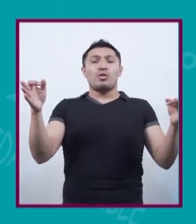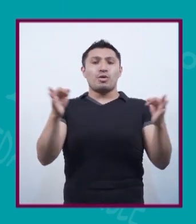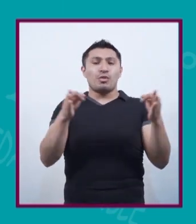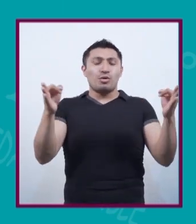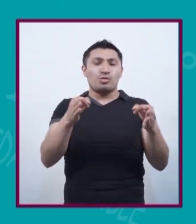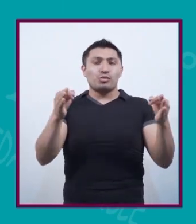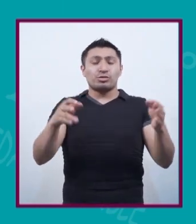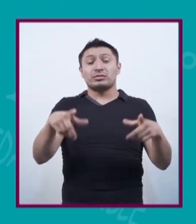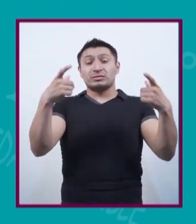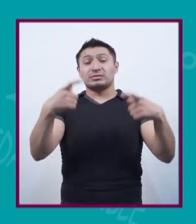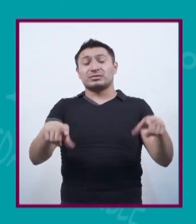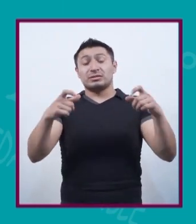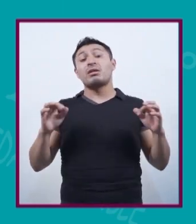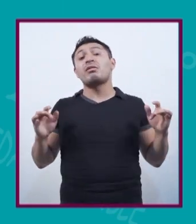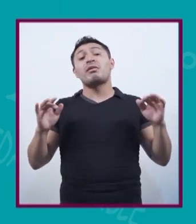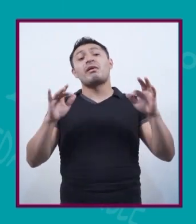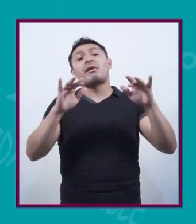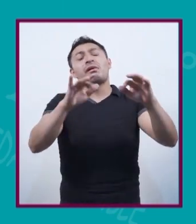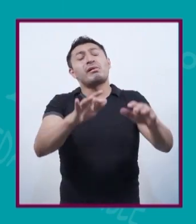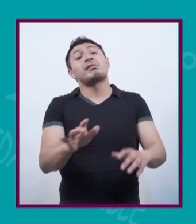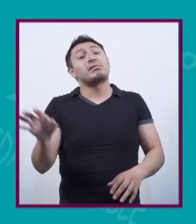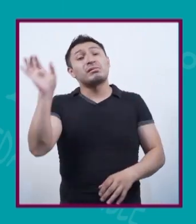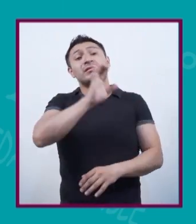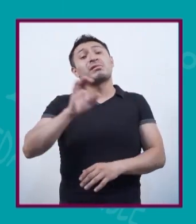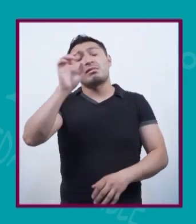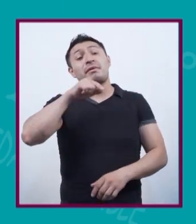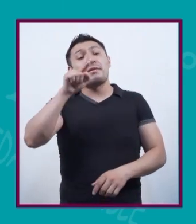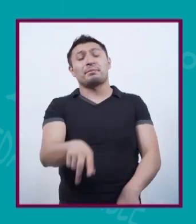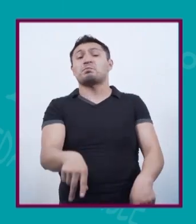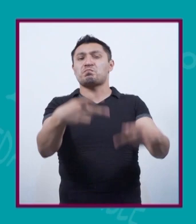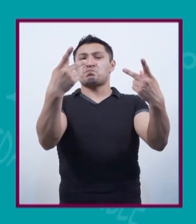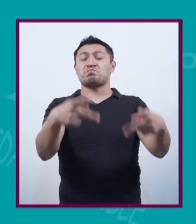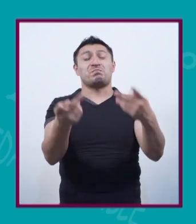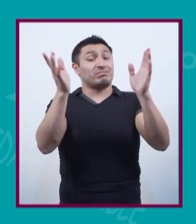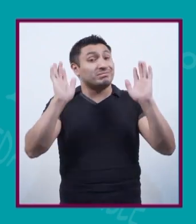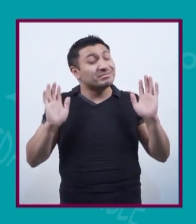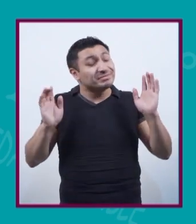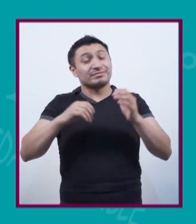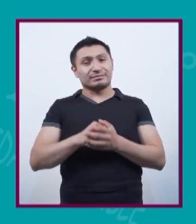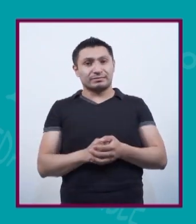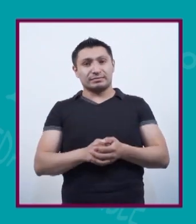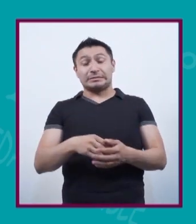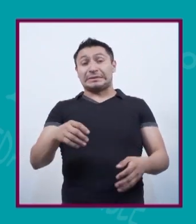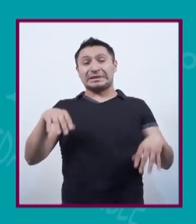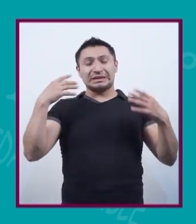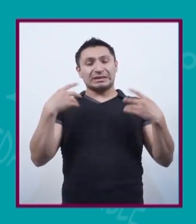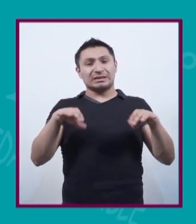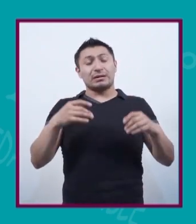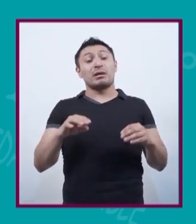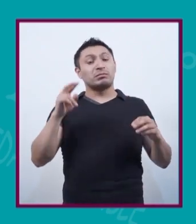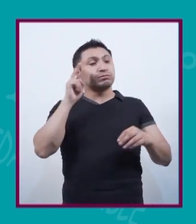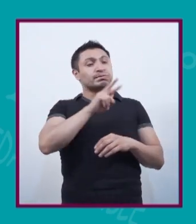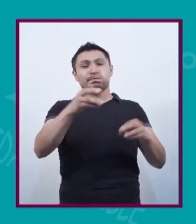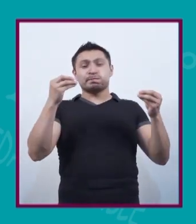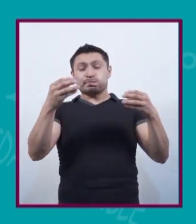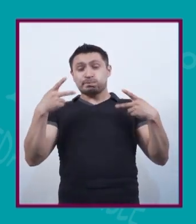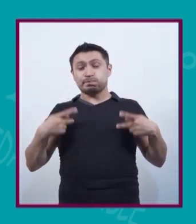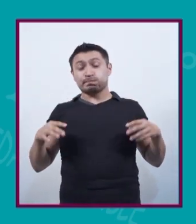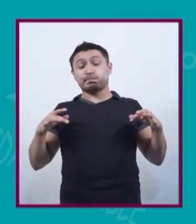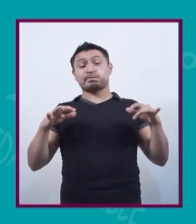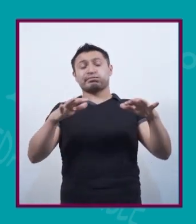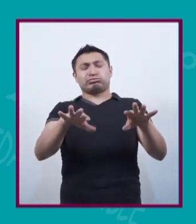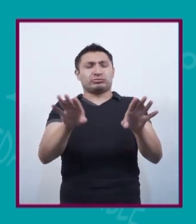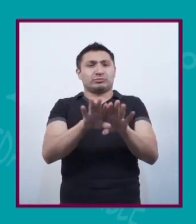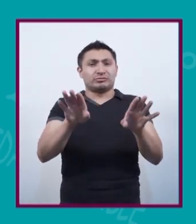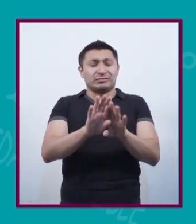pasteles acudieron atraídos por la posibilidad de hacer allí un buen negocio. Se advertía en aquella muchedumbre un estado